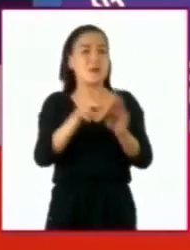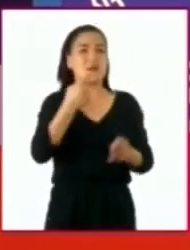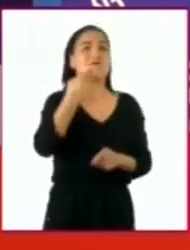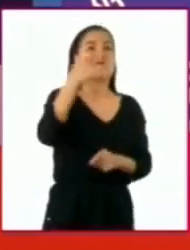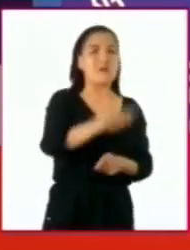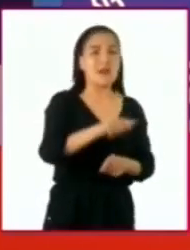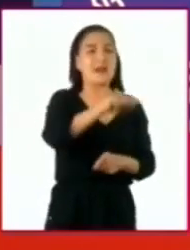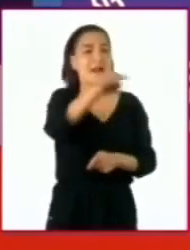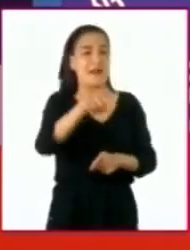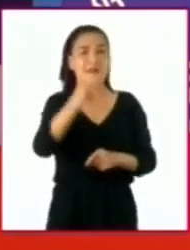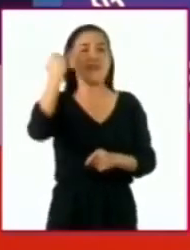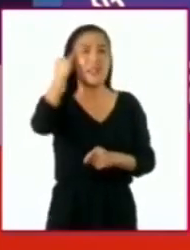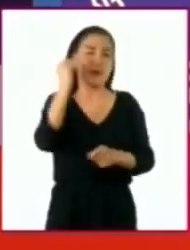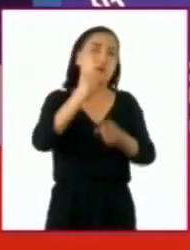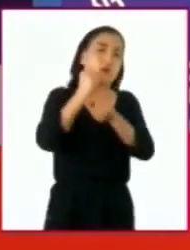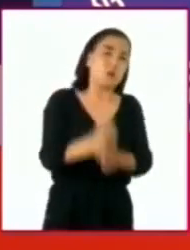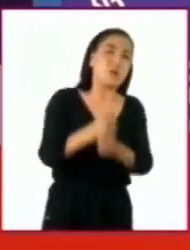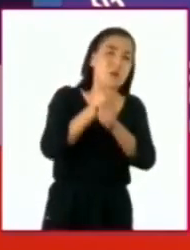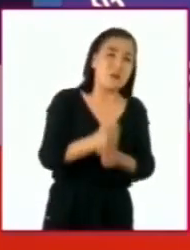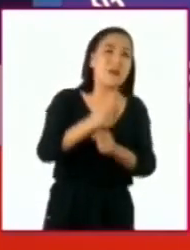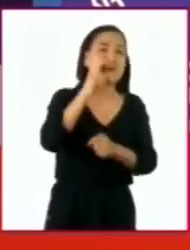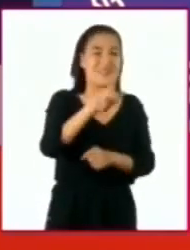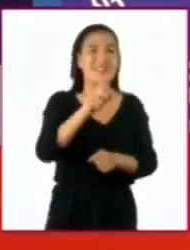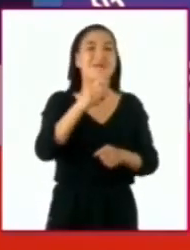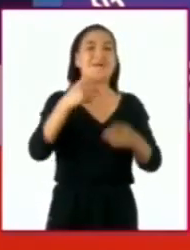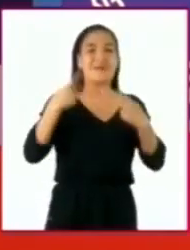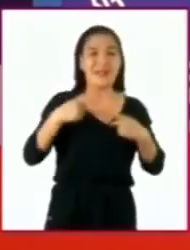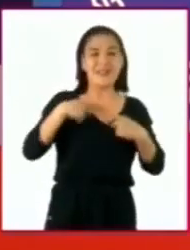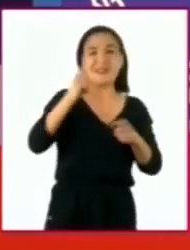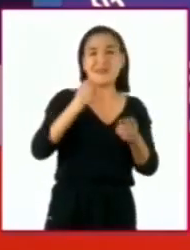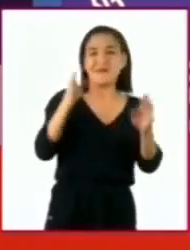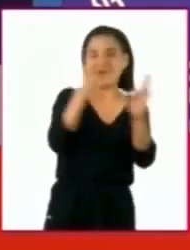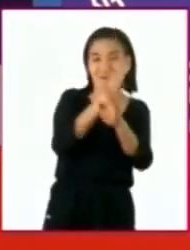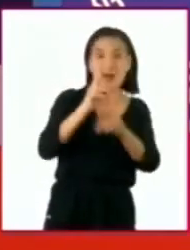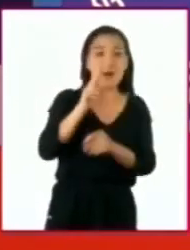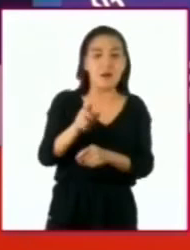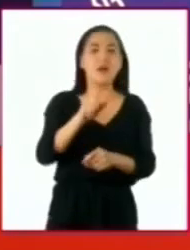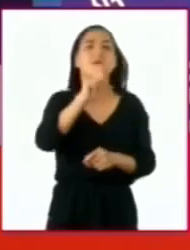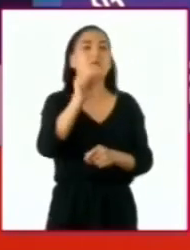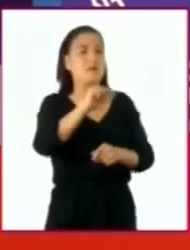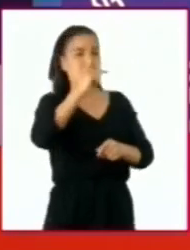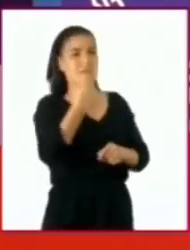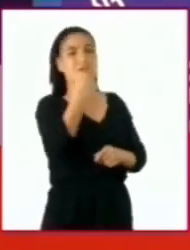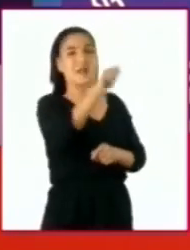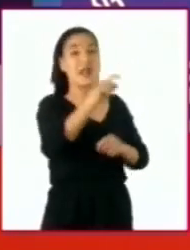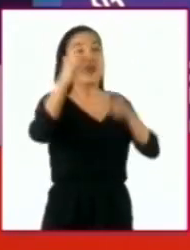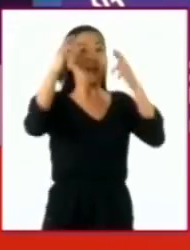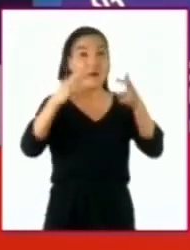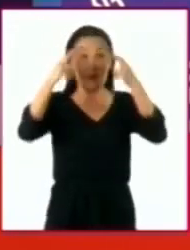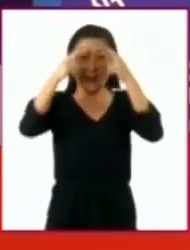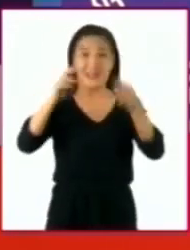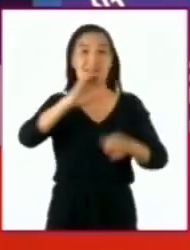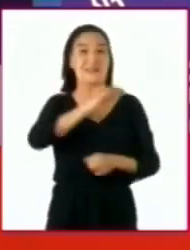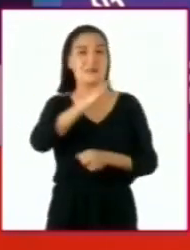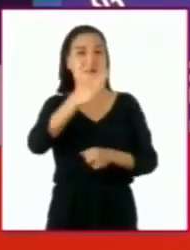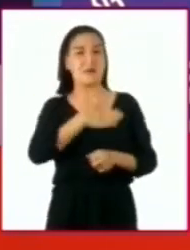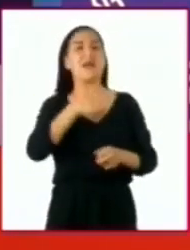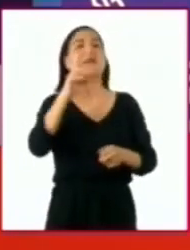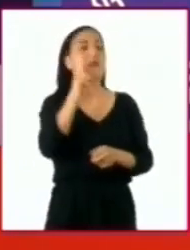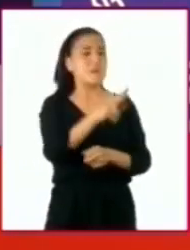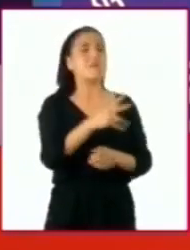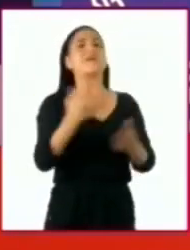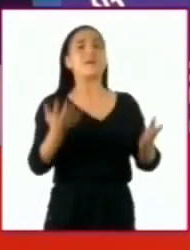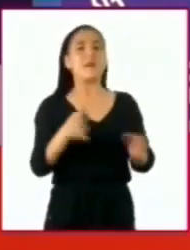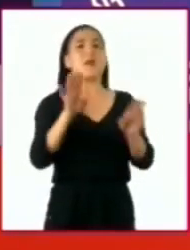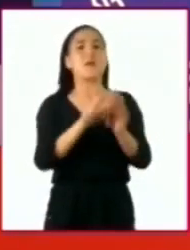los indígenas por parte de los caciques para recaudar el tributo, la corona española demandó la moderación